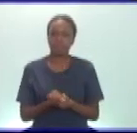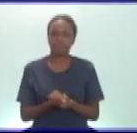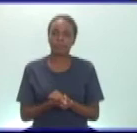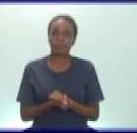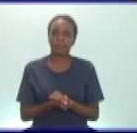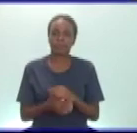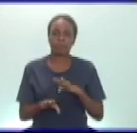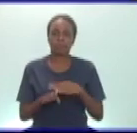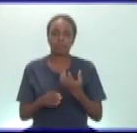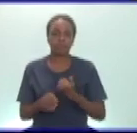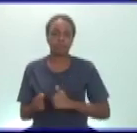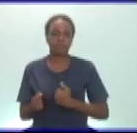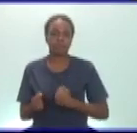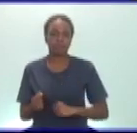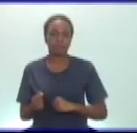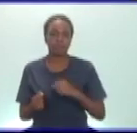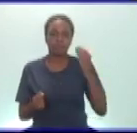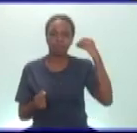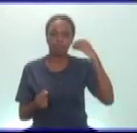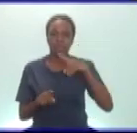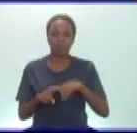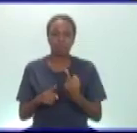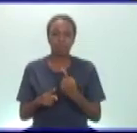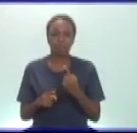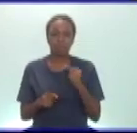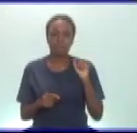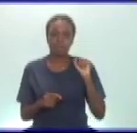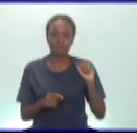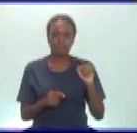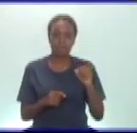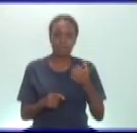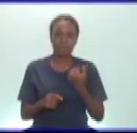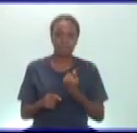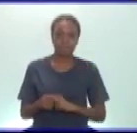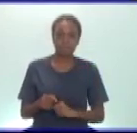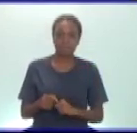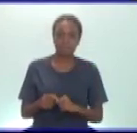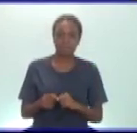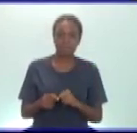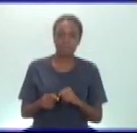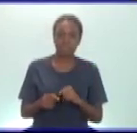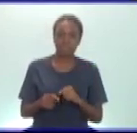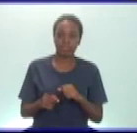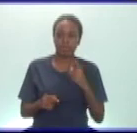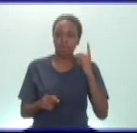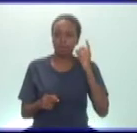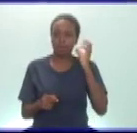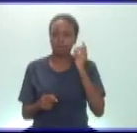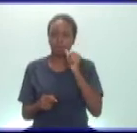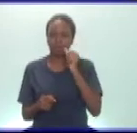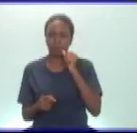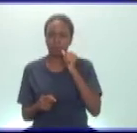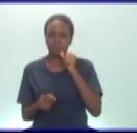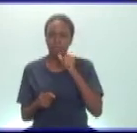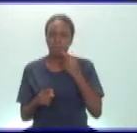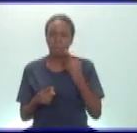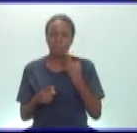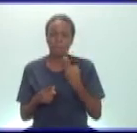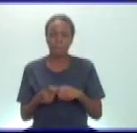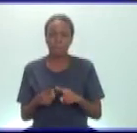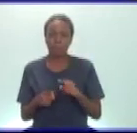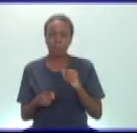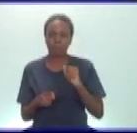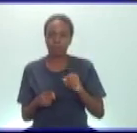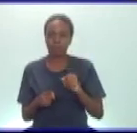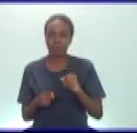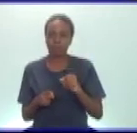dioses tienen hijos con los mortales, porque Aquiles también es hijo de un mortal con una diosa, y también por la invocación